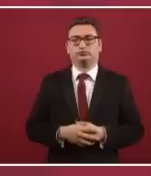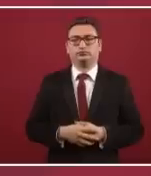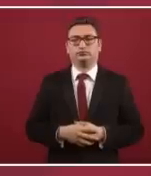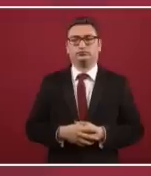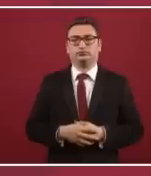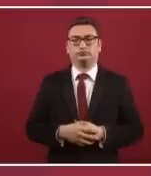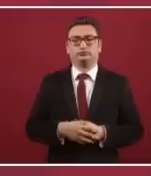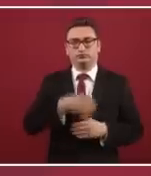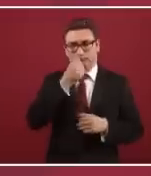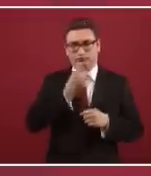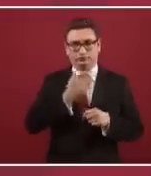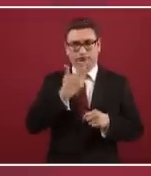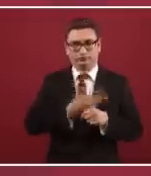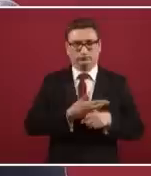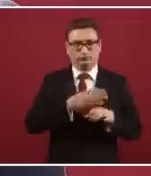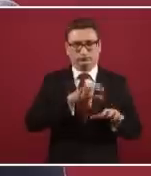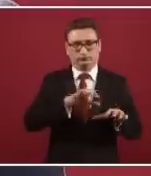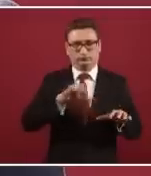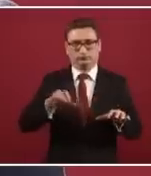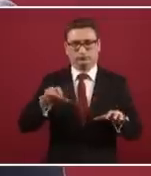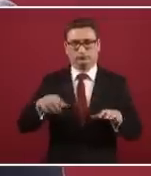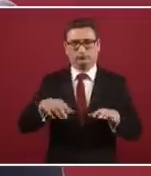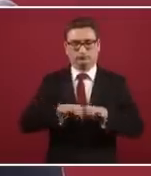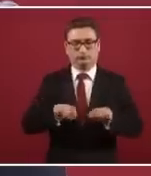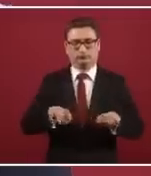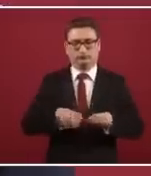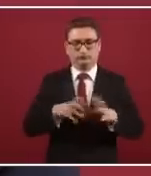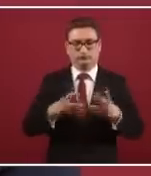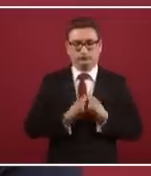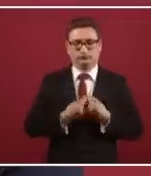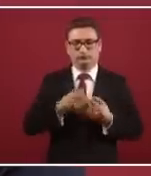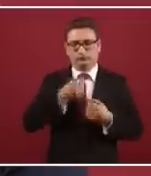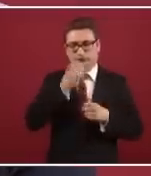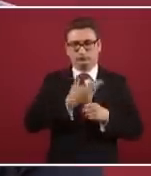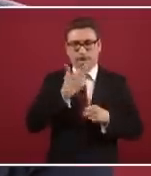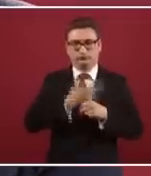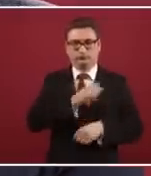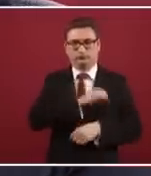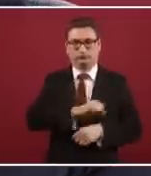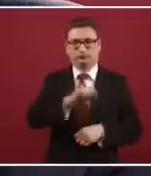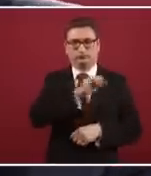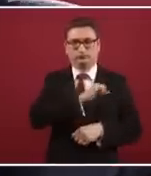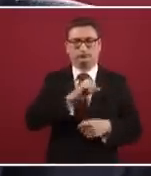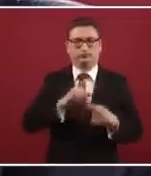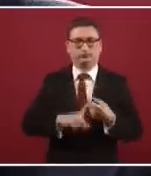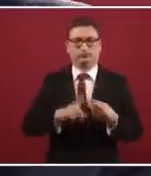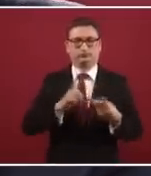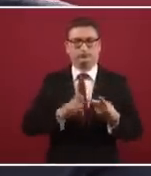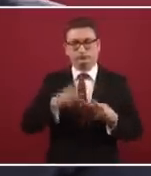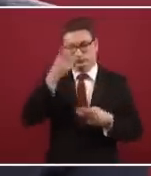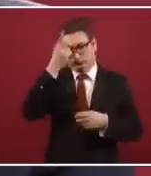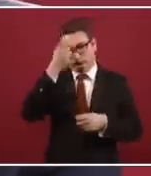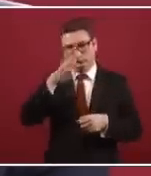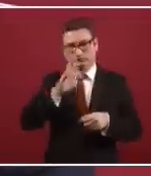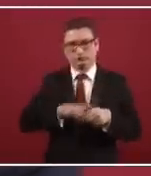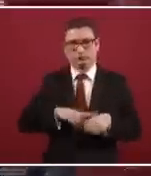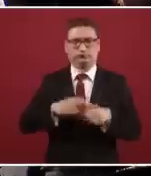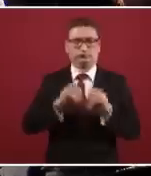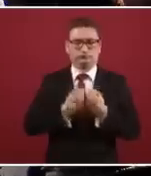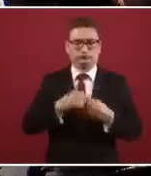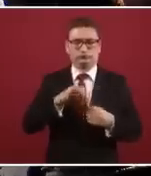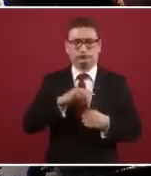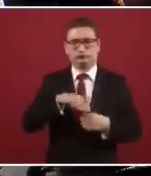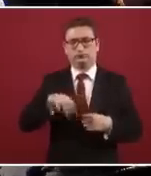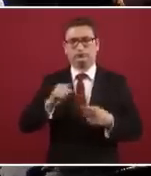a secretarios del gabinete, desde luego al secretario de Salud, al director del Seguro, al director